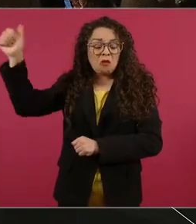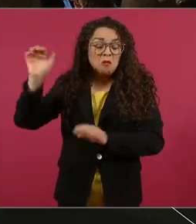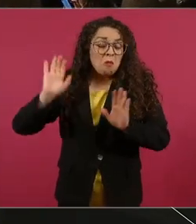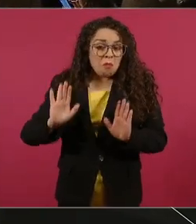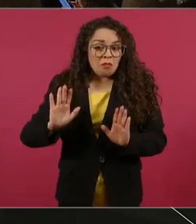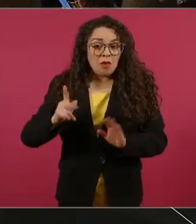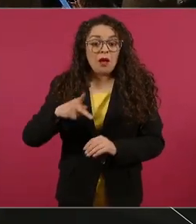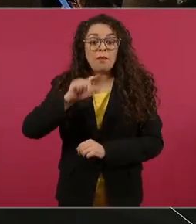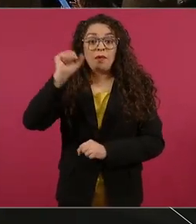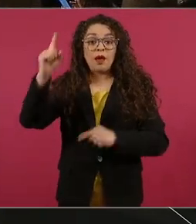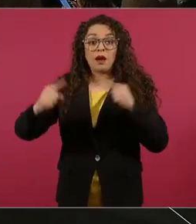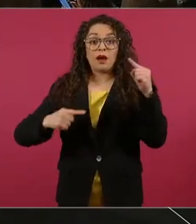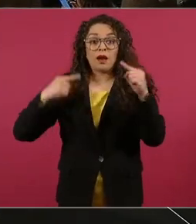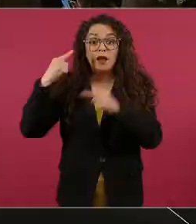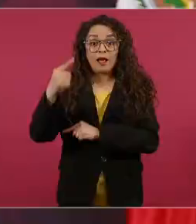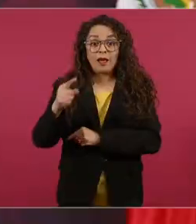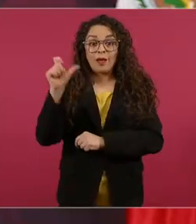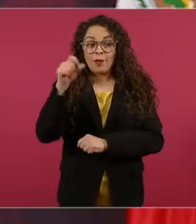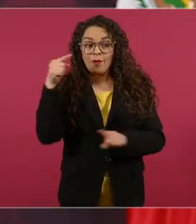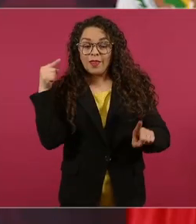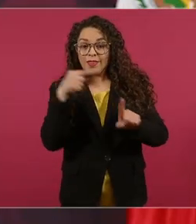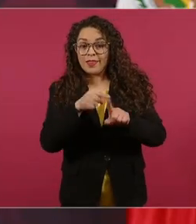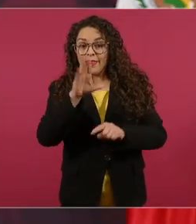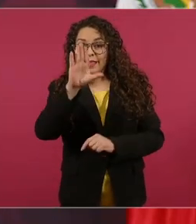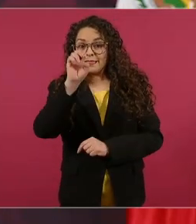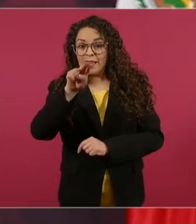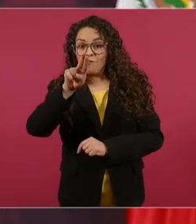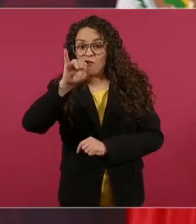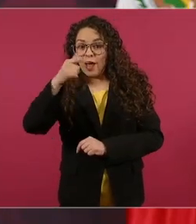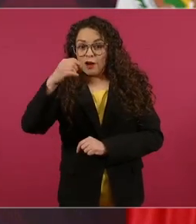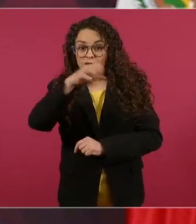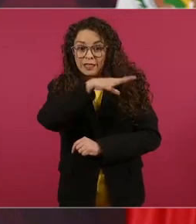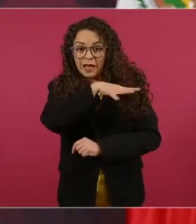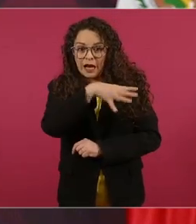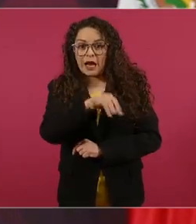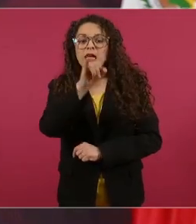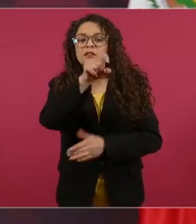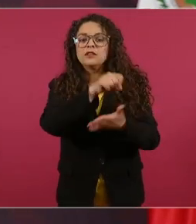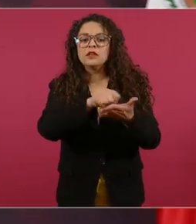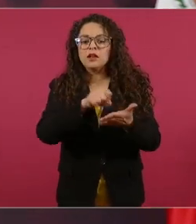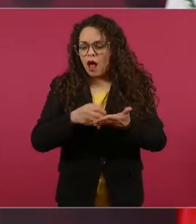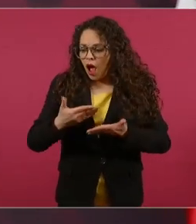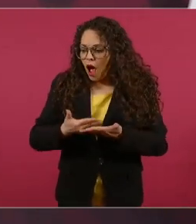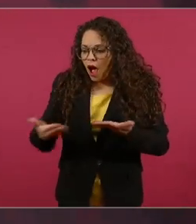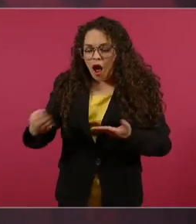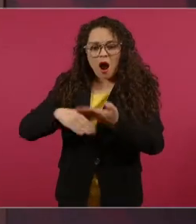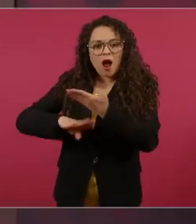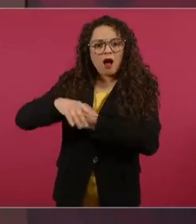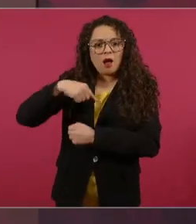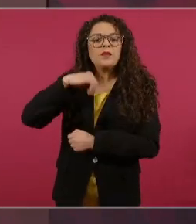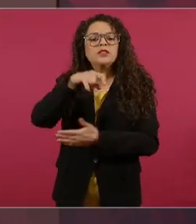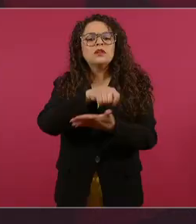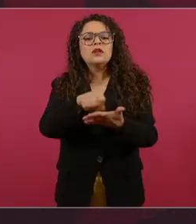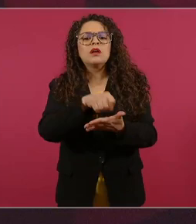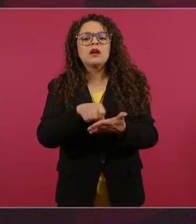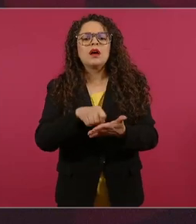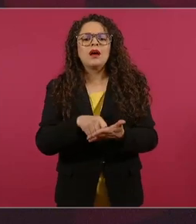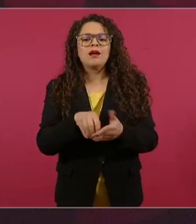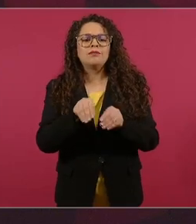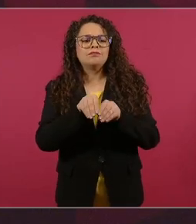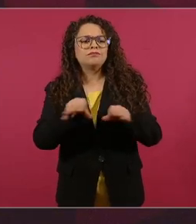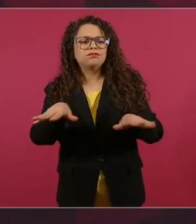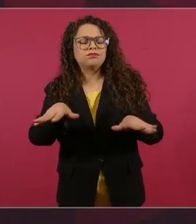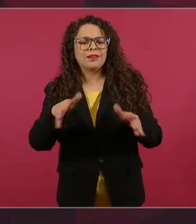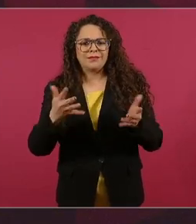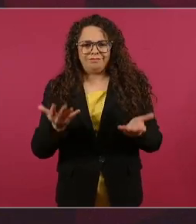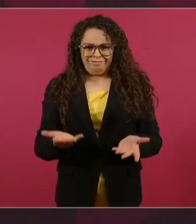cuando lo de Cienfuegos y ahora. O sea, y qué casualidad también